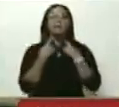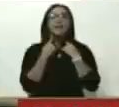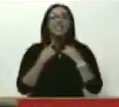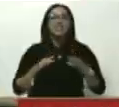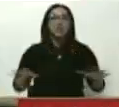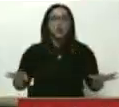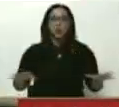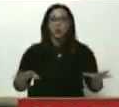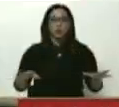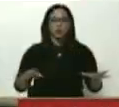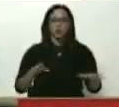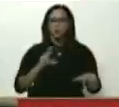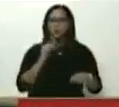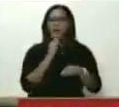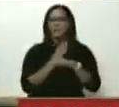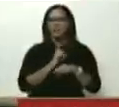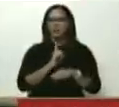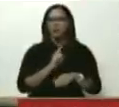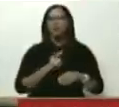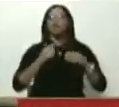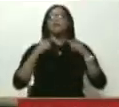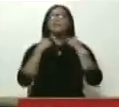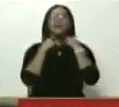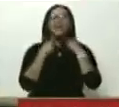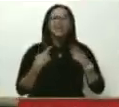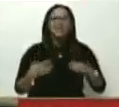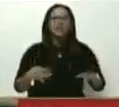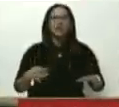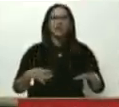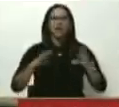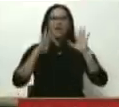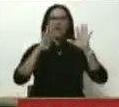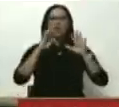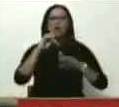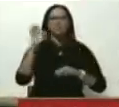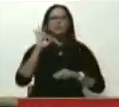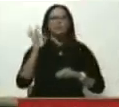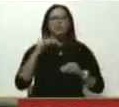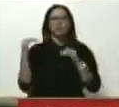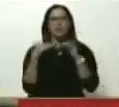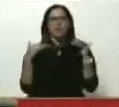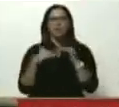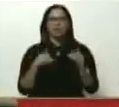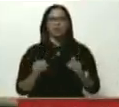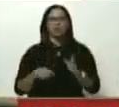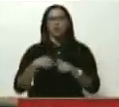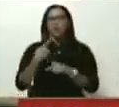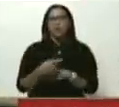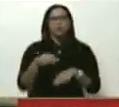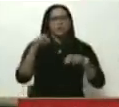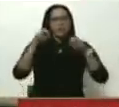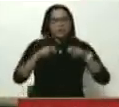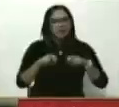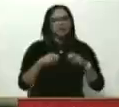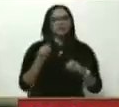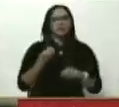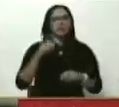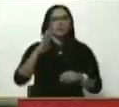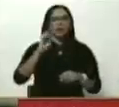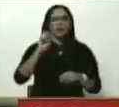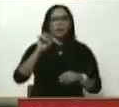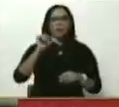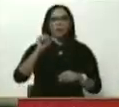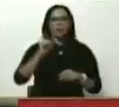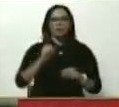no la mitad de la batalla, usted perdió, bueno, el 90% de la batalla. Lo demás es sentarse como está Boric a la orden de